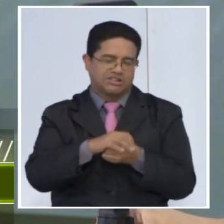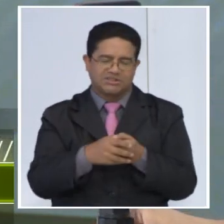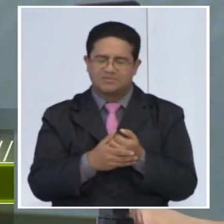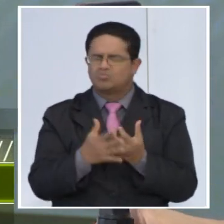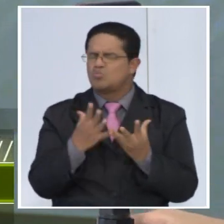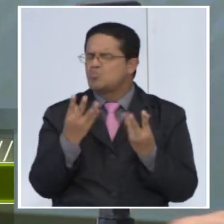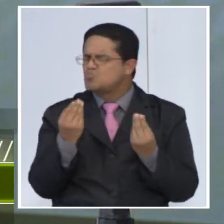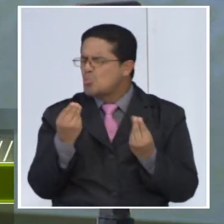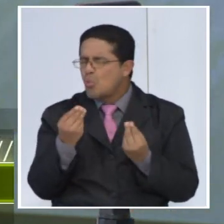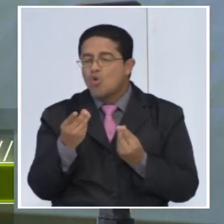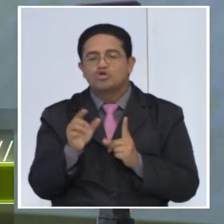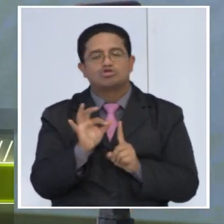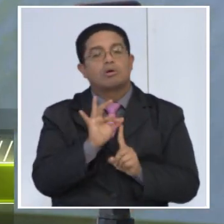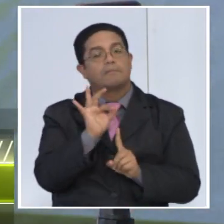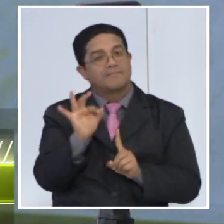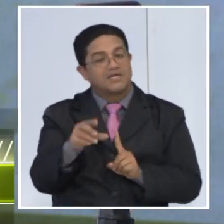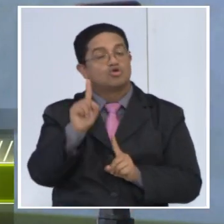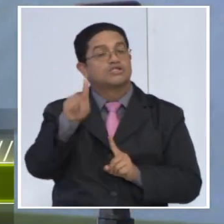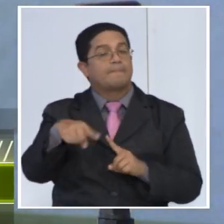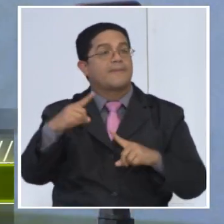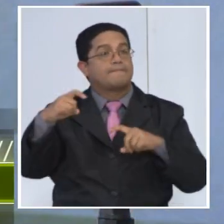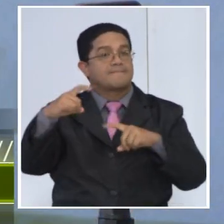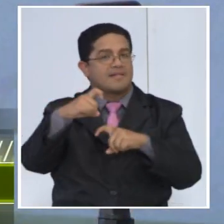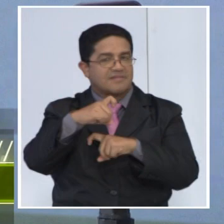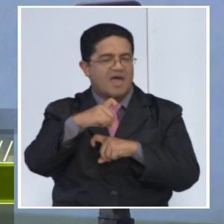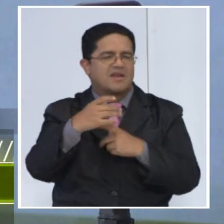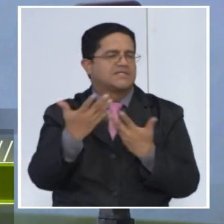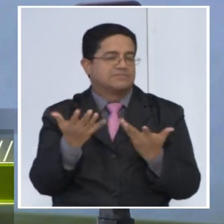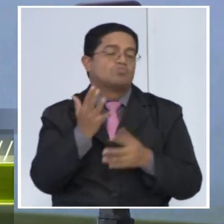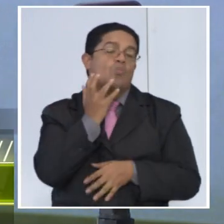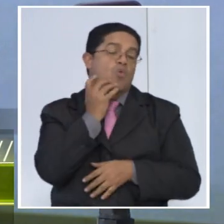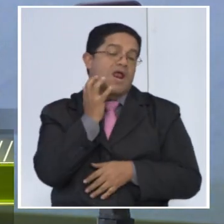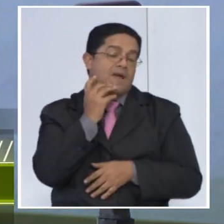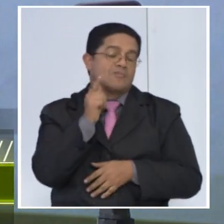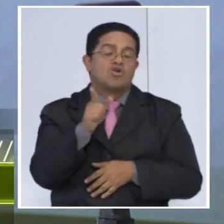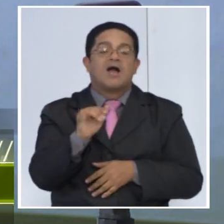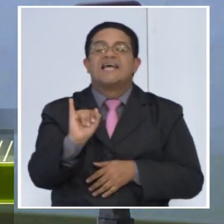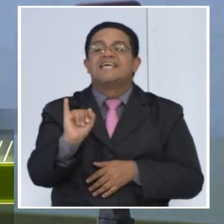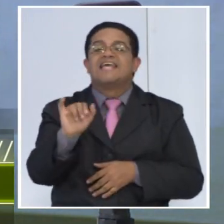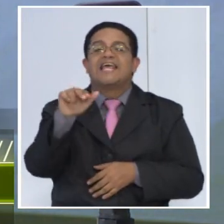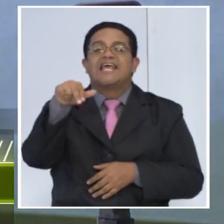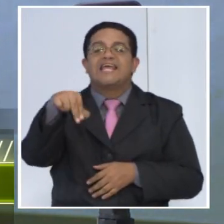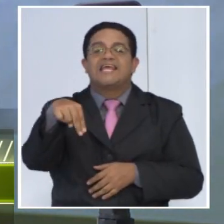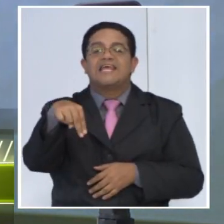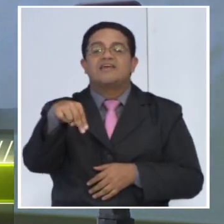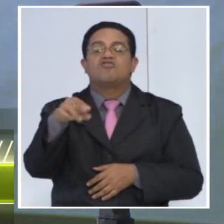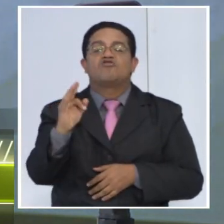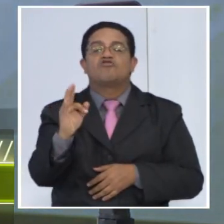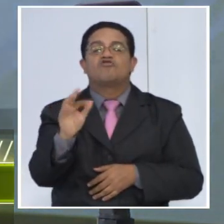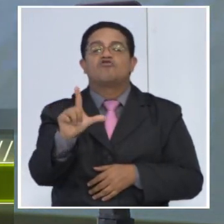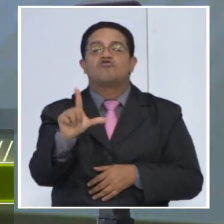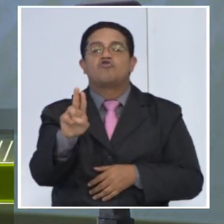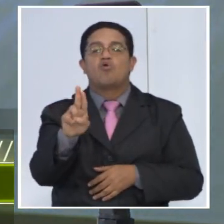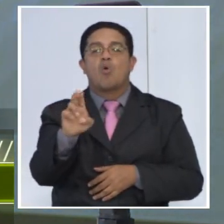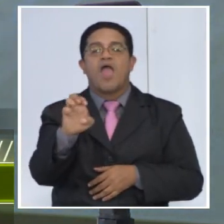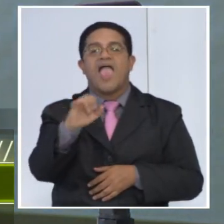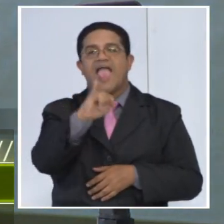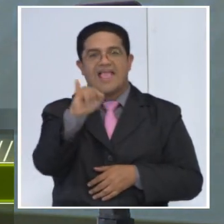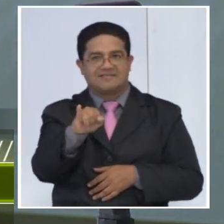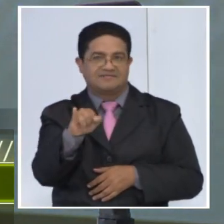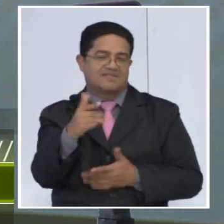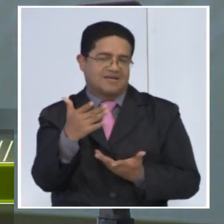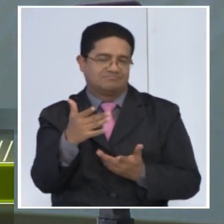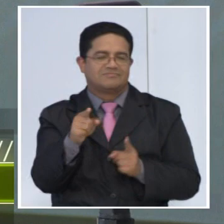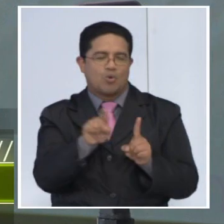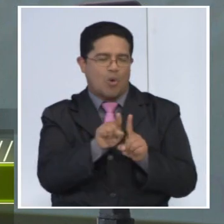muchos otros virus y también bacterias. Y estamos hablando, por ejemplo, el virus de la influenza, que produce una infección respiratoria, que también se